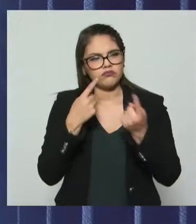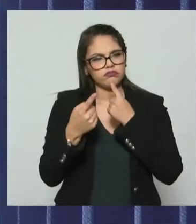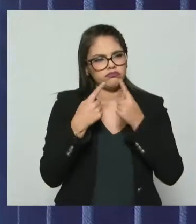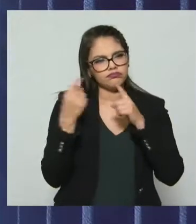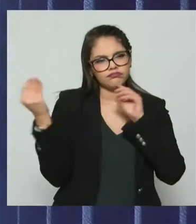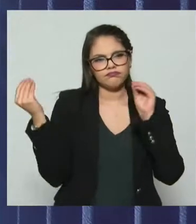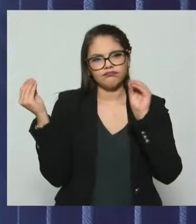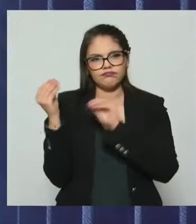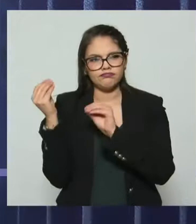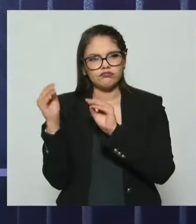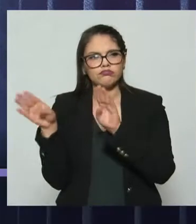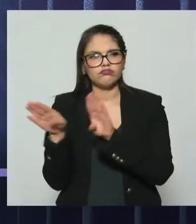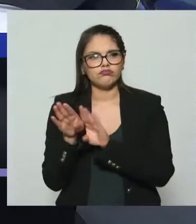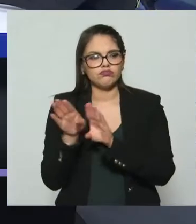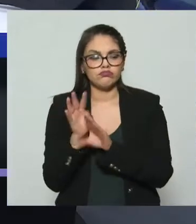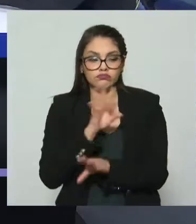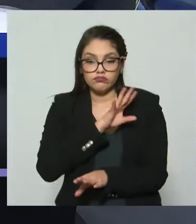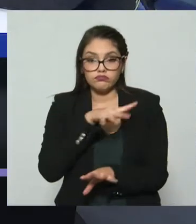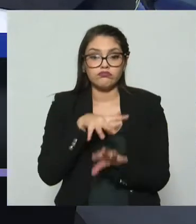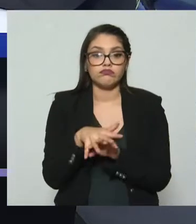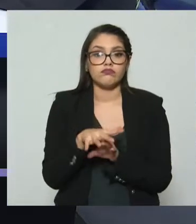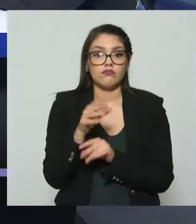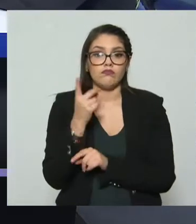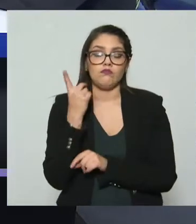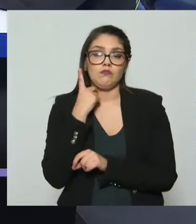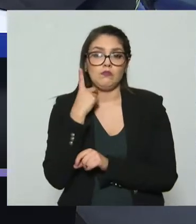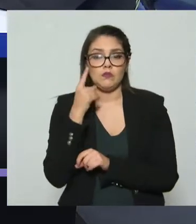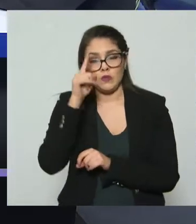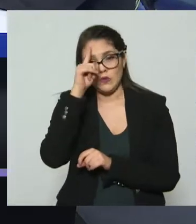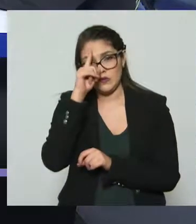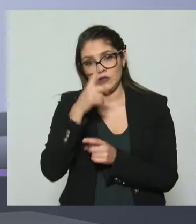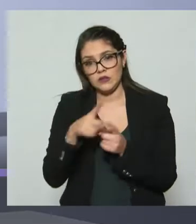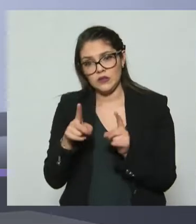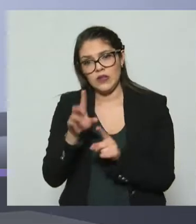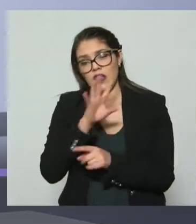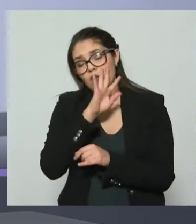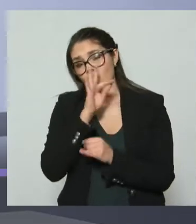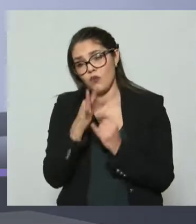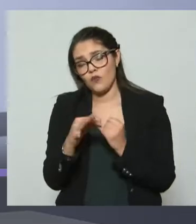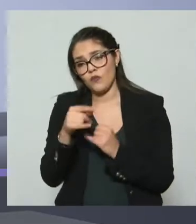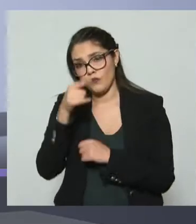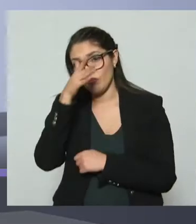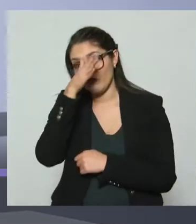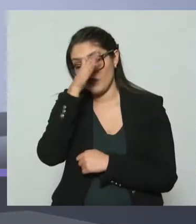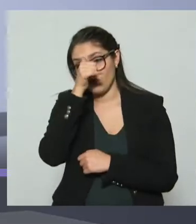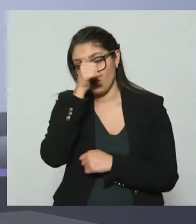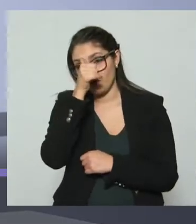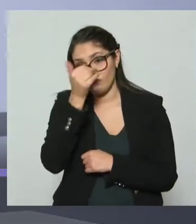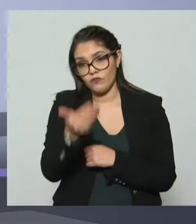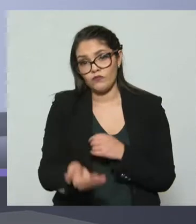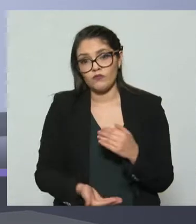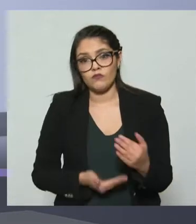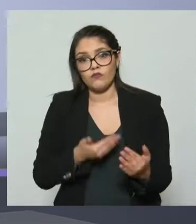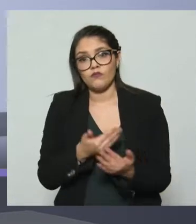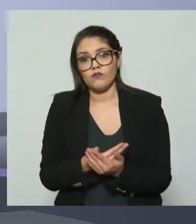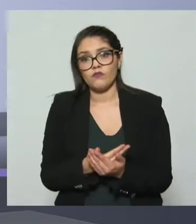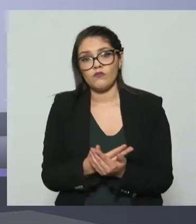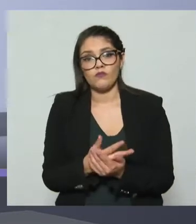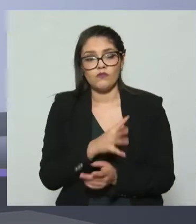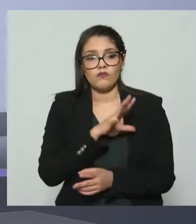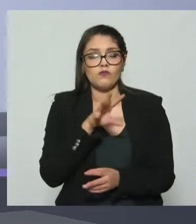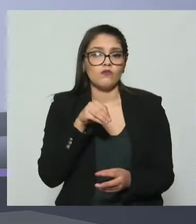la integración de las y los diputados al Consejo de Desarrollo. Al final acordamos y planteamos una